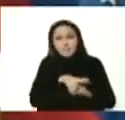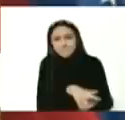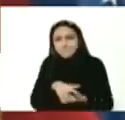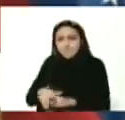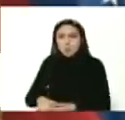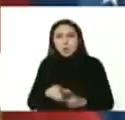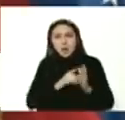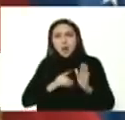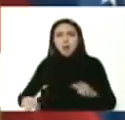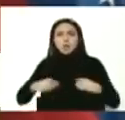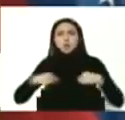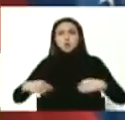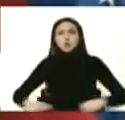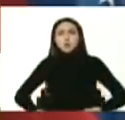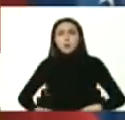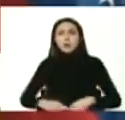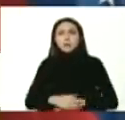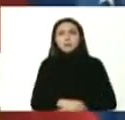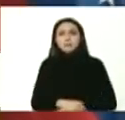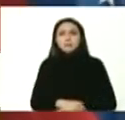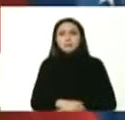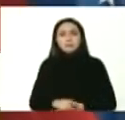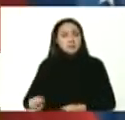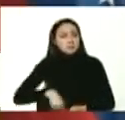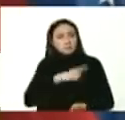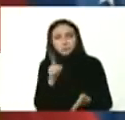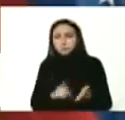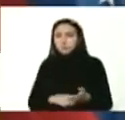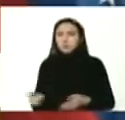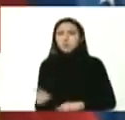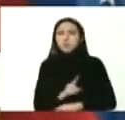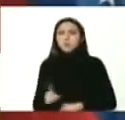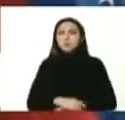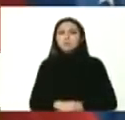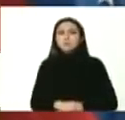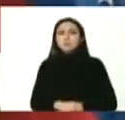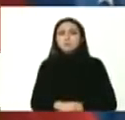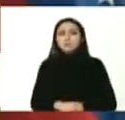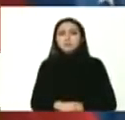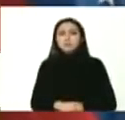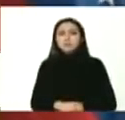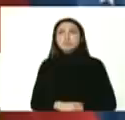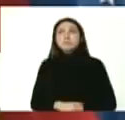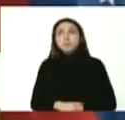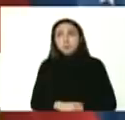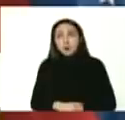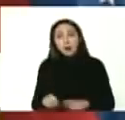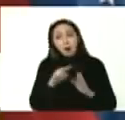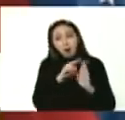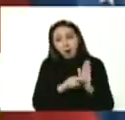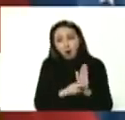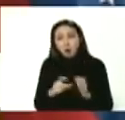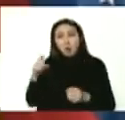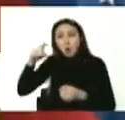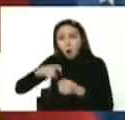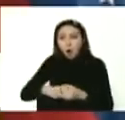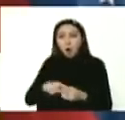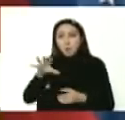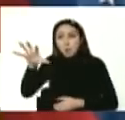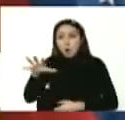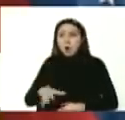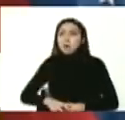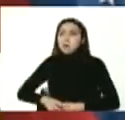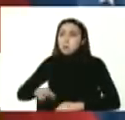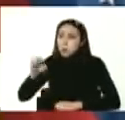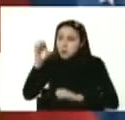humanos, ni la generalidad al respecto, porque son parte de las normas para que un Estado sea